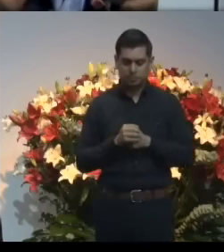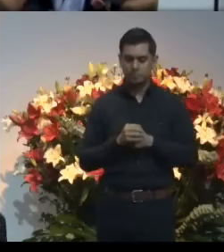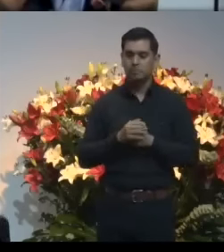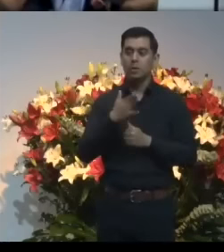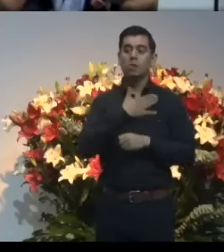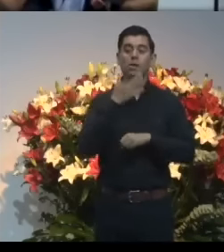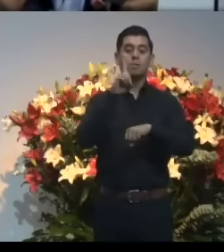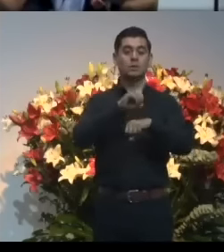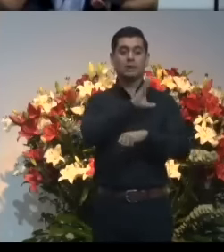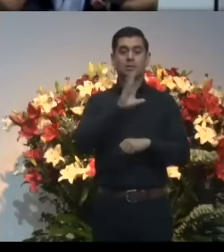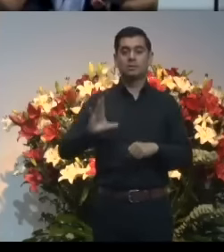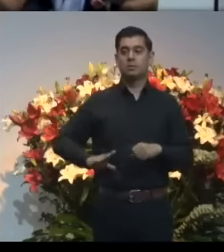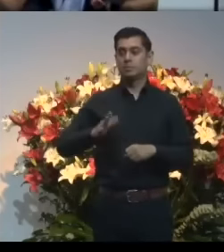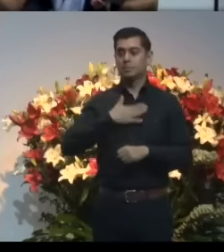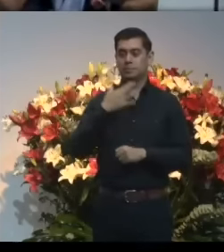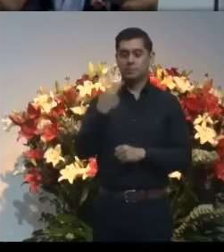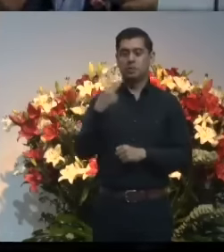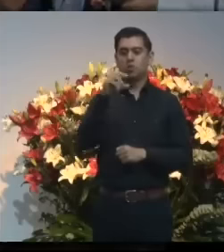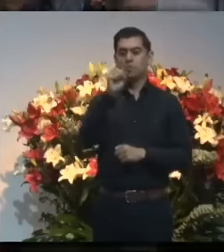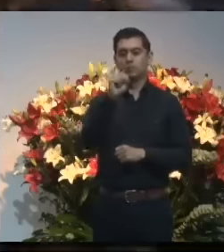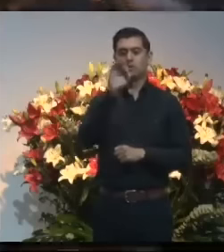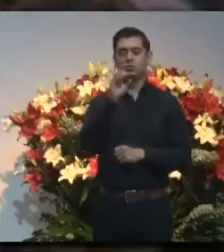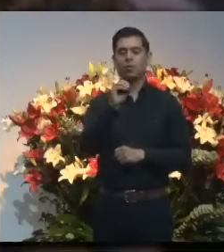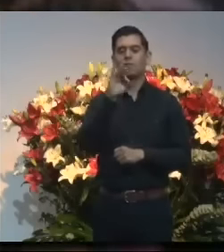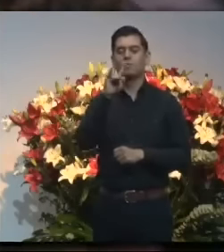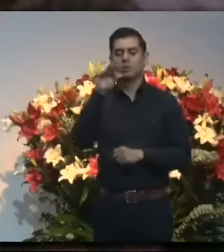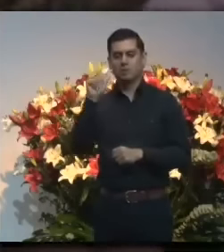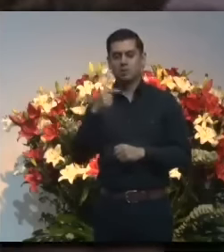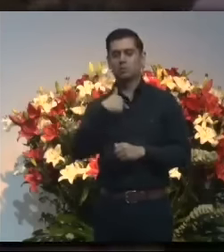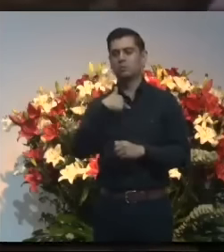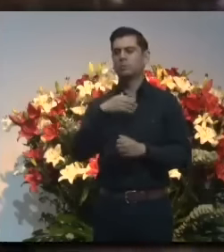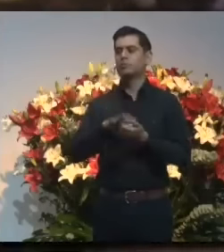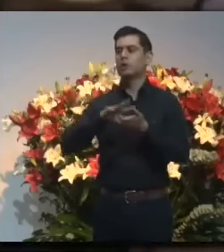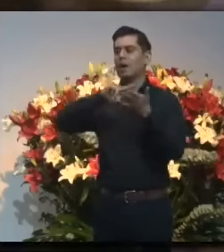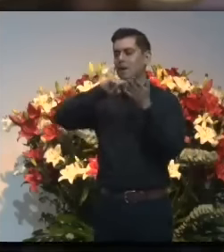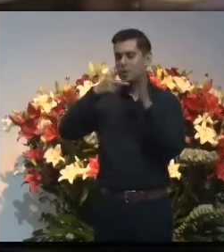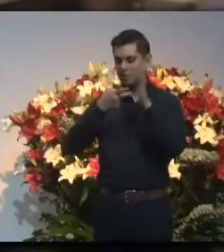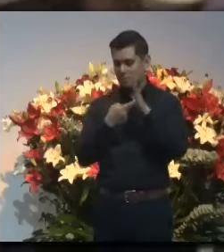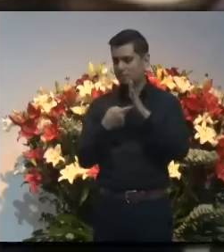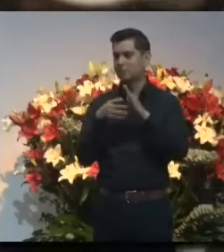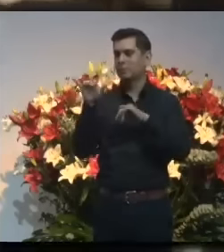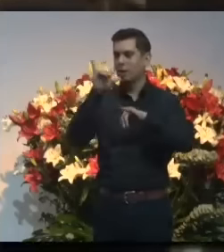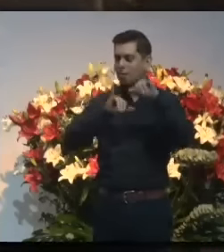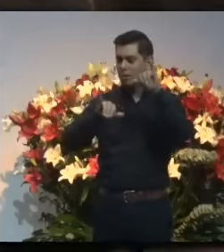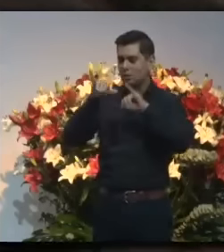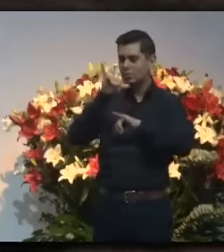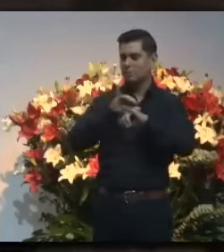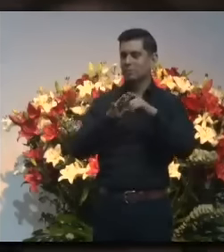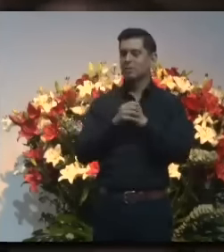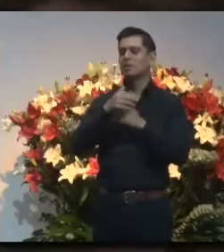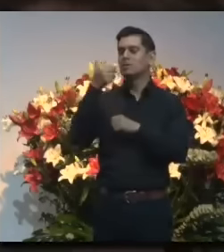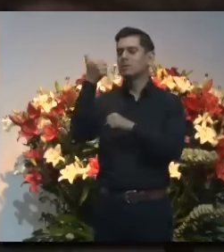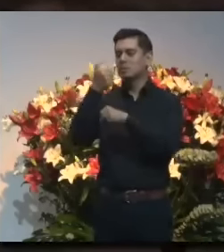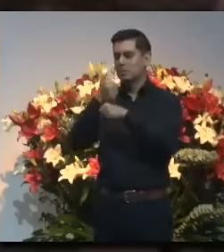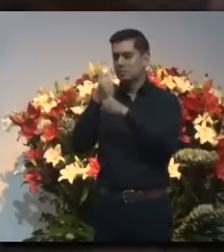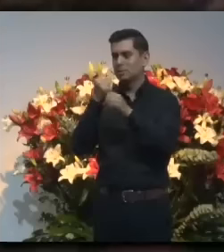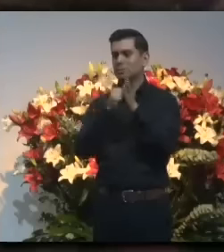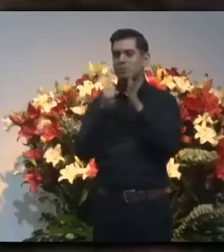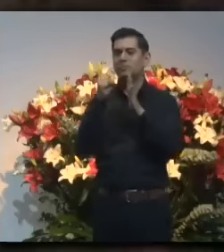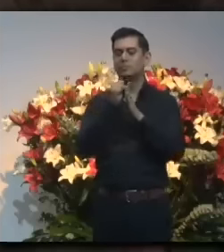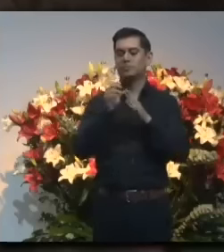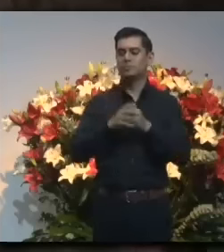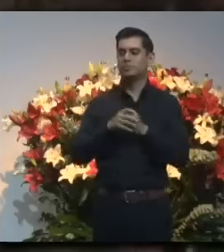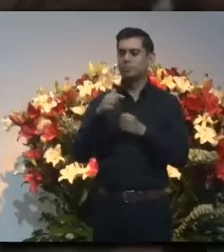Buen día, candidata. Soy Sofía Hernández, estudiante de Ingeniería Química de cuarto semestre, y mi pregunta es, ¿qué acciones realizarás para proteger a las familias